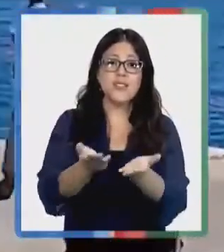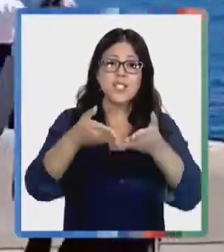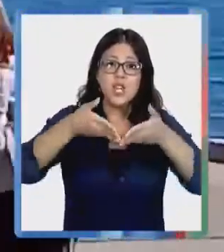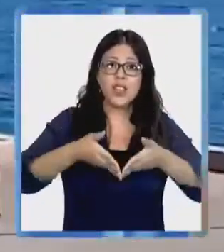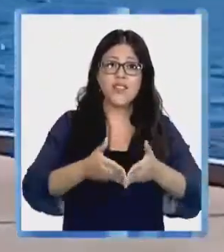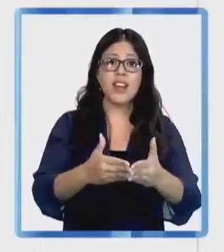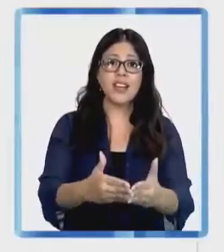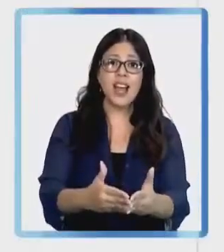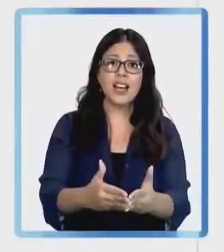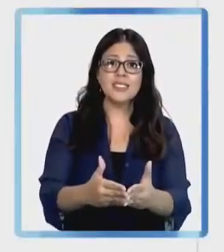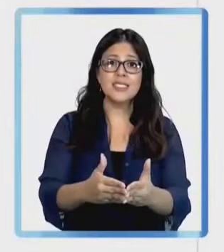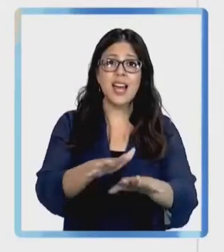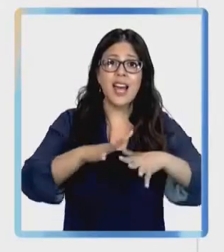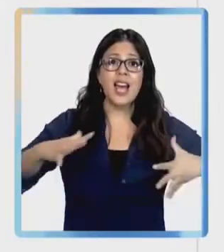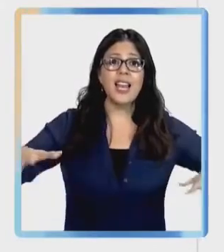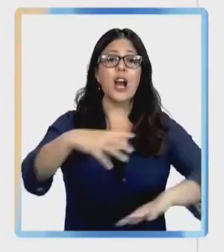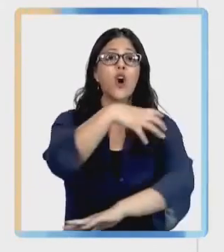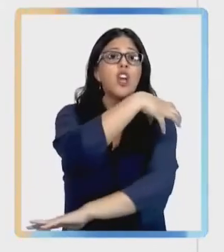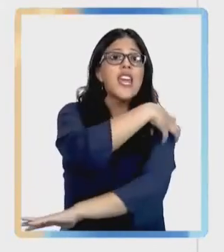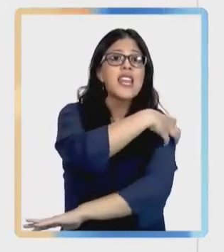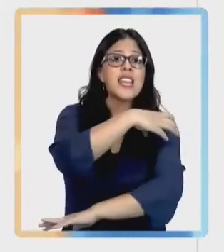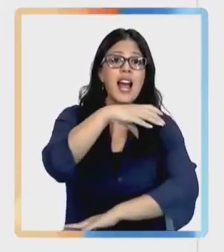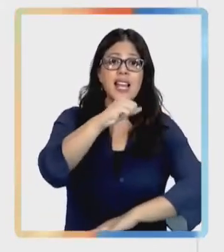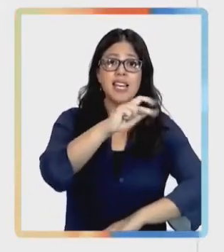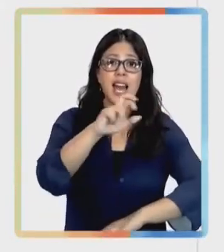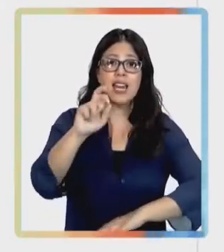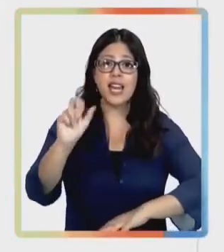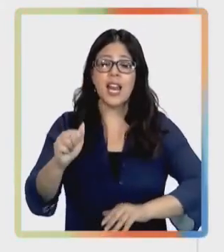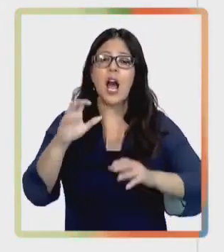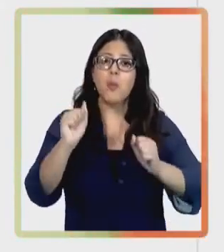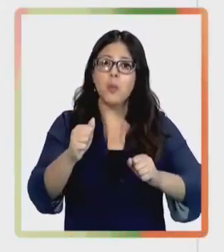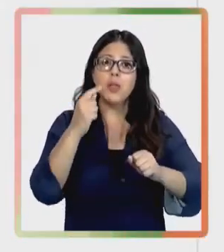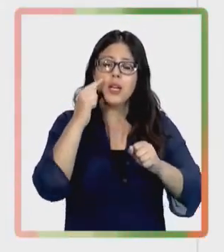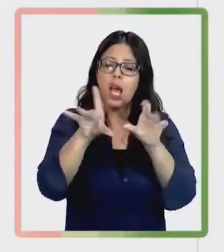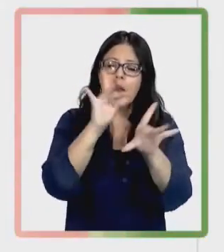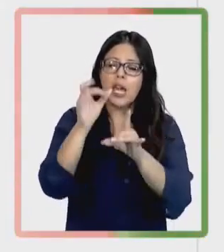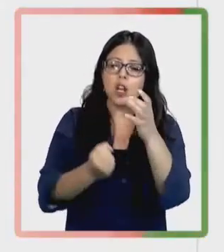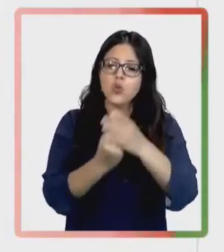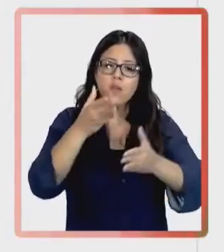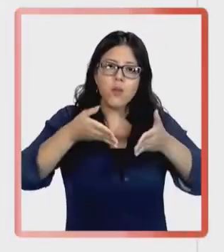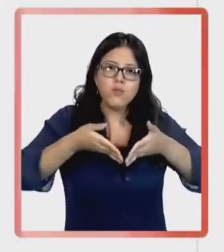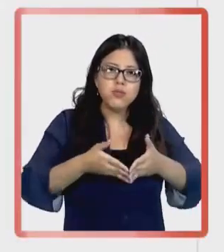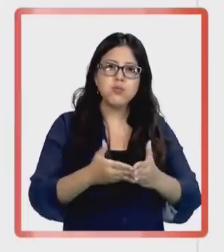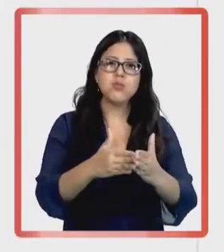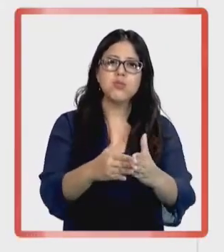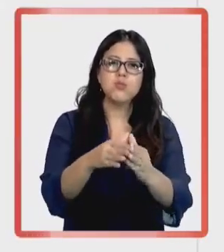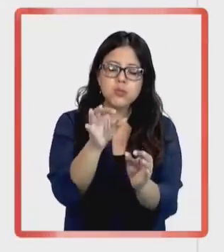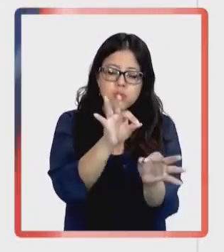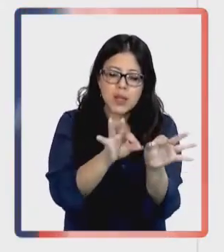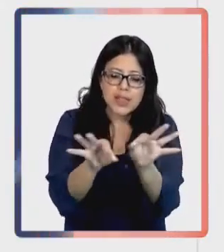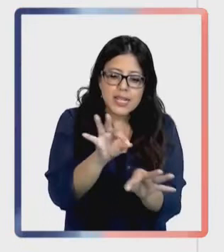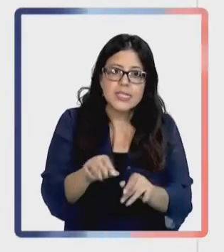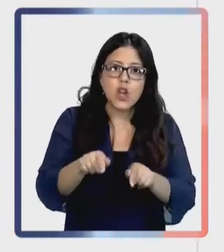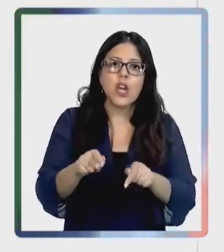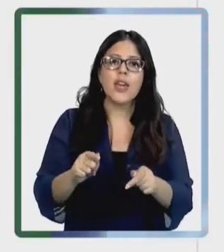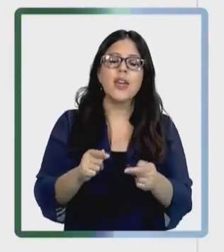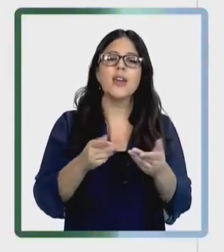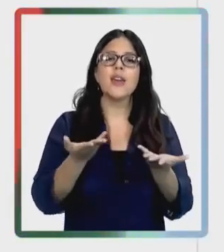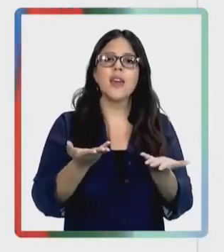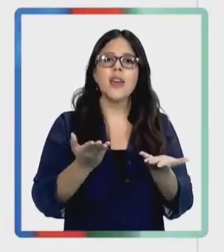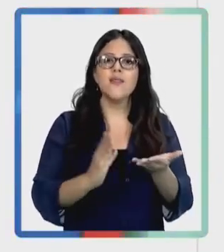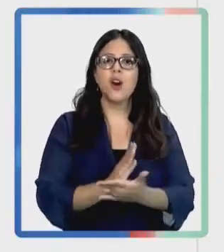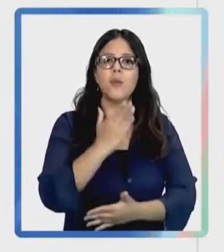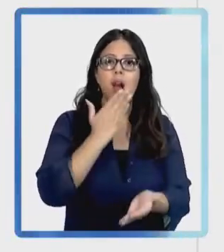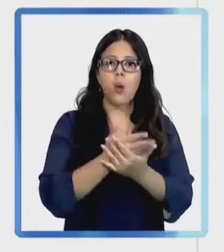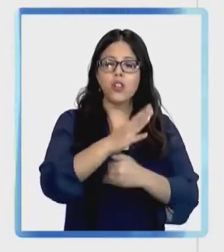elegir el diseño de la nueva embarcación que se espera inicie sus operaciones el año 2026. La votación se desarrolla